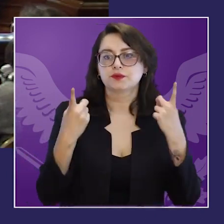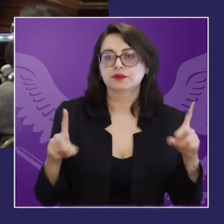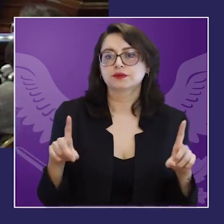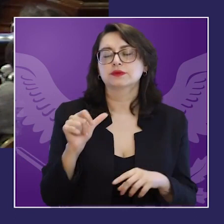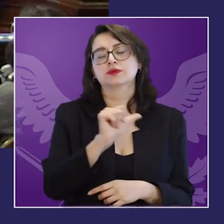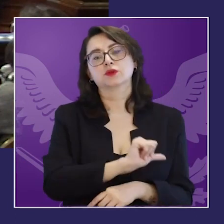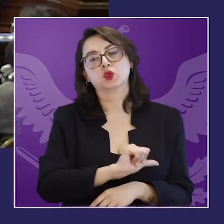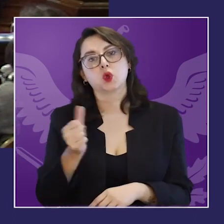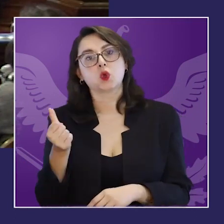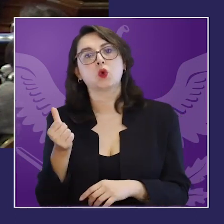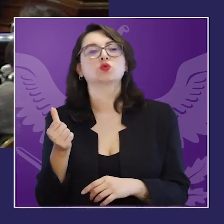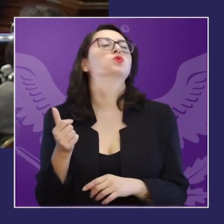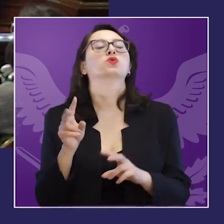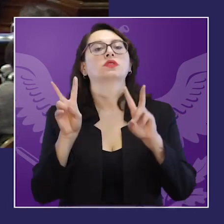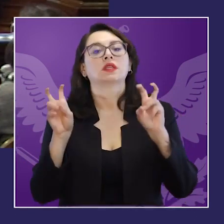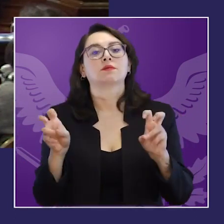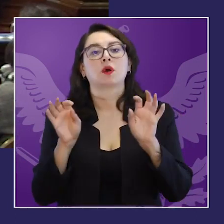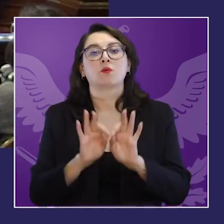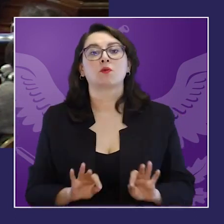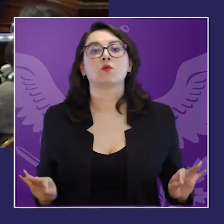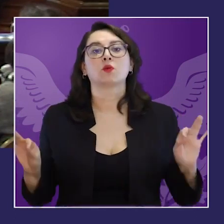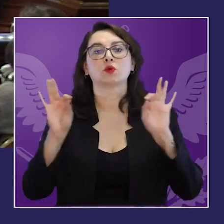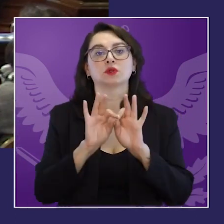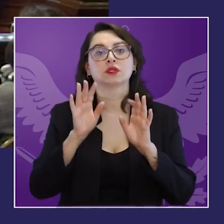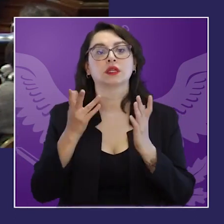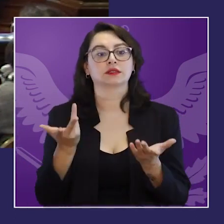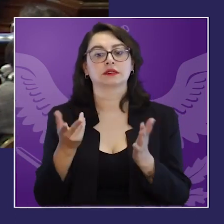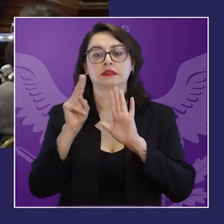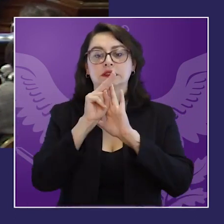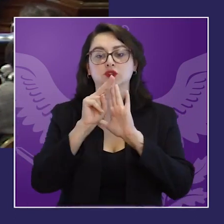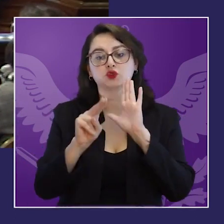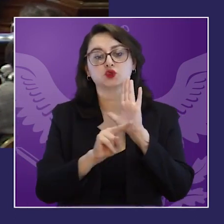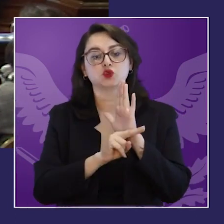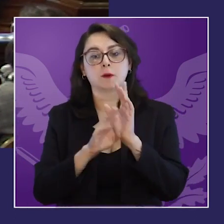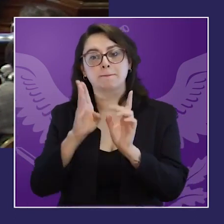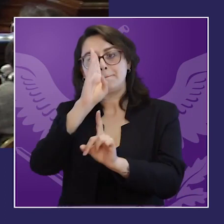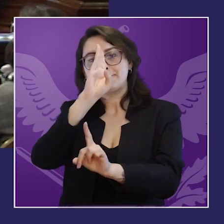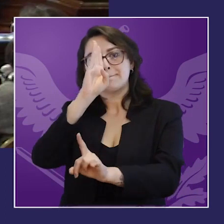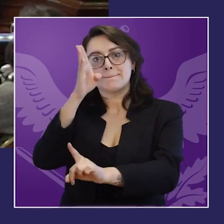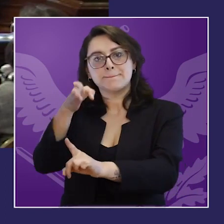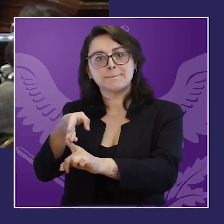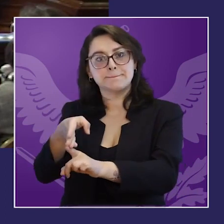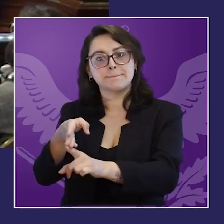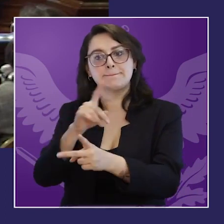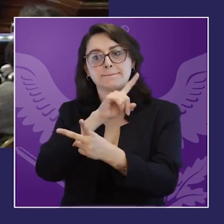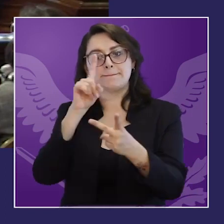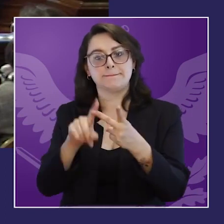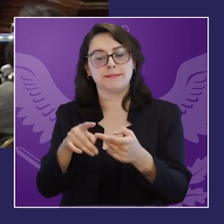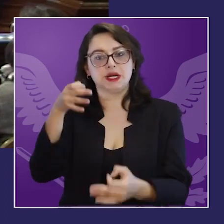desarrollando los países. Por otra parte, la Corte ha resaltado la necesidad de desarrollar marcos